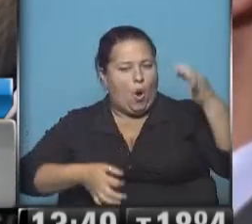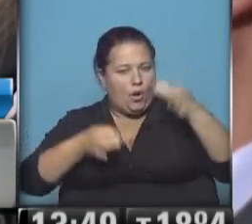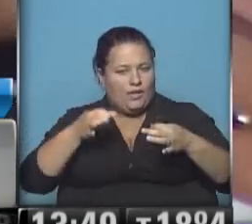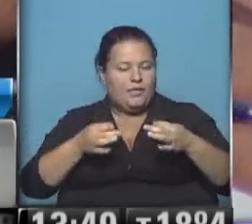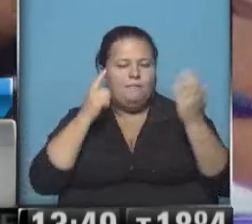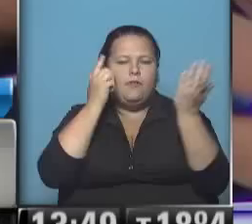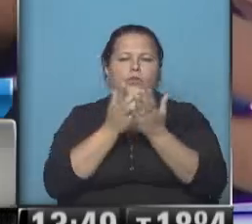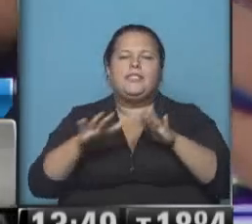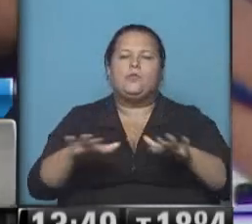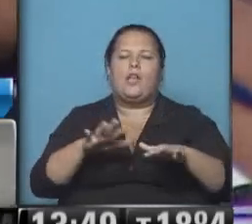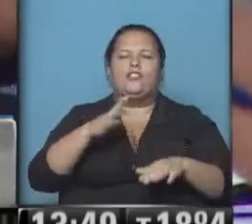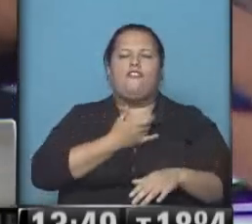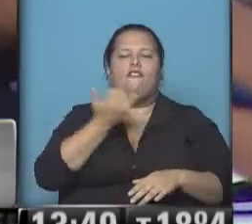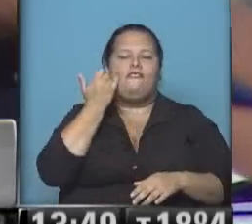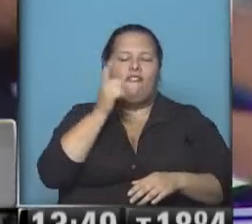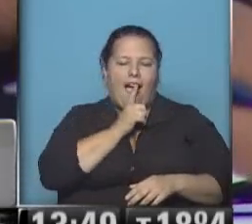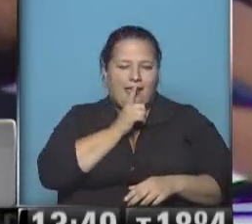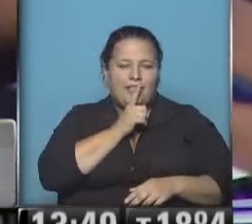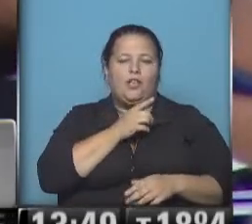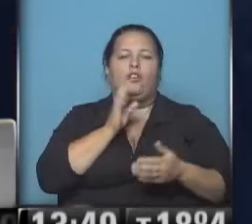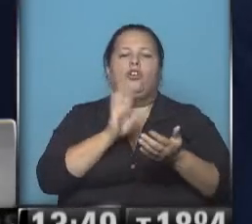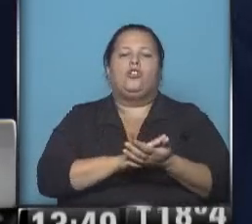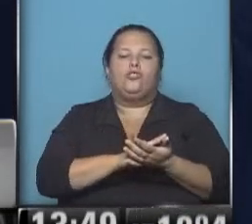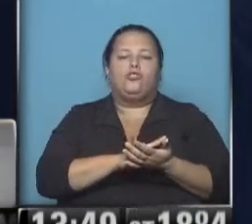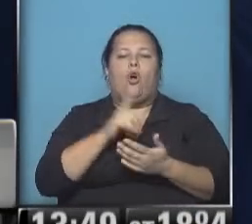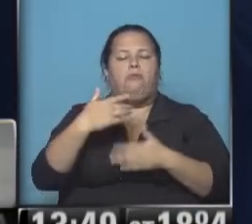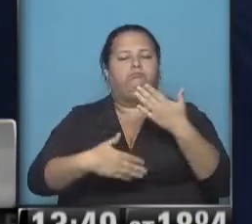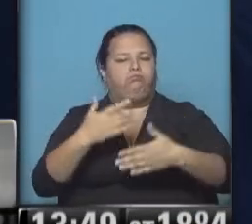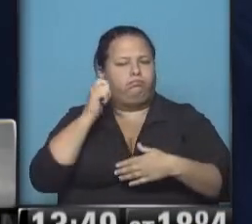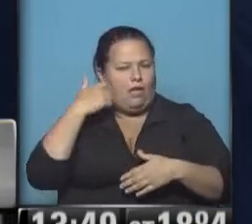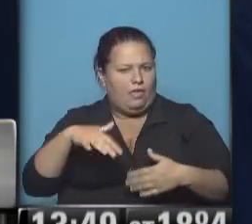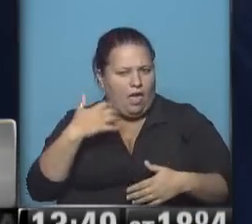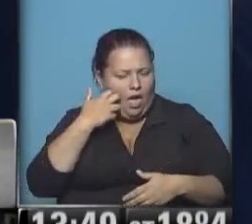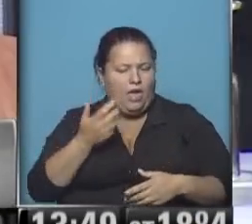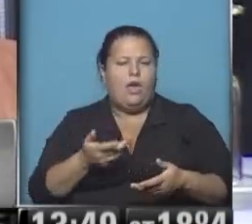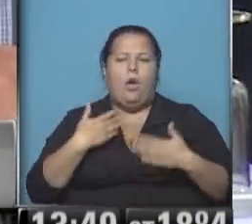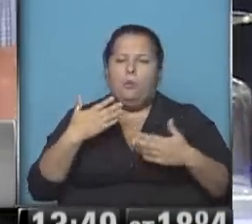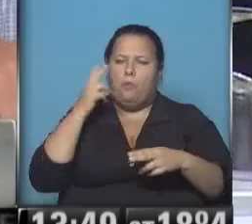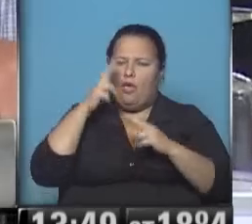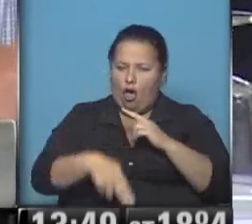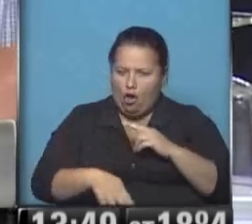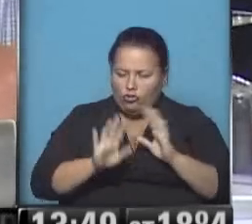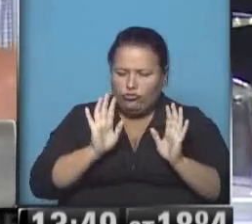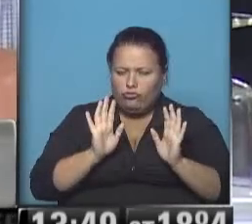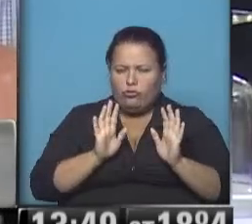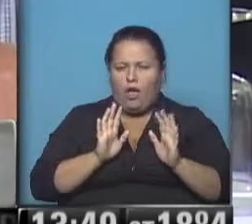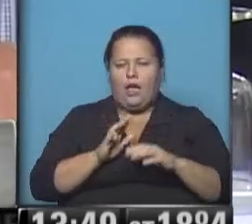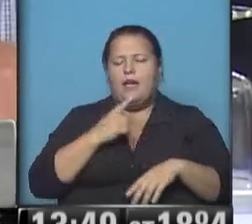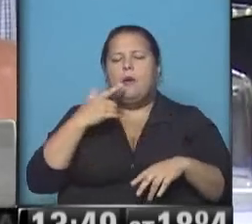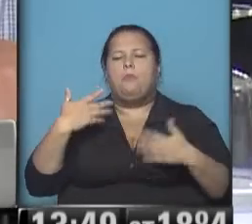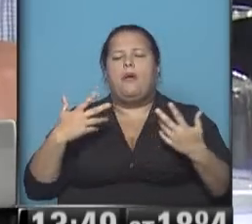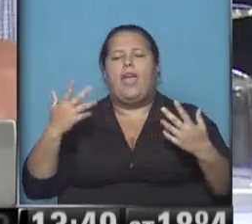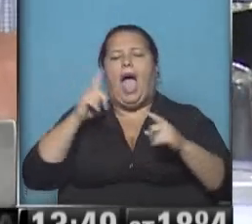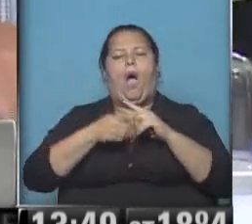analizó la situación del juez Carlos Fight a raíz de su avanzada edad se le puede cortar digamos recortar el